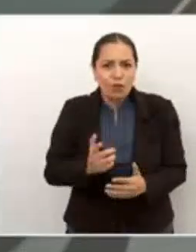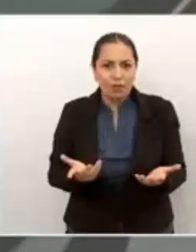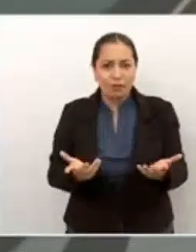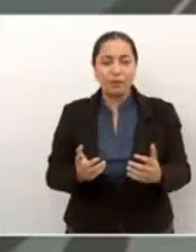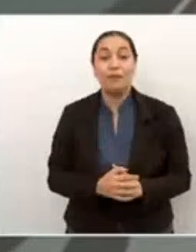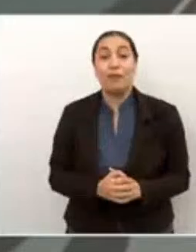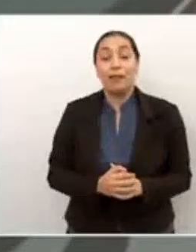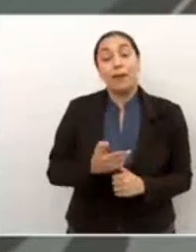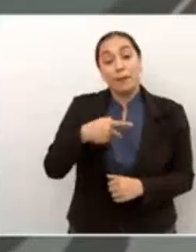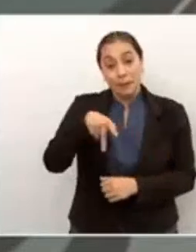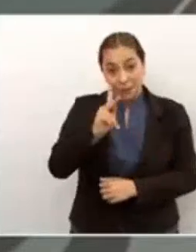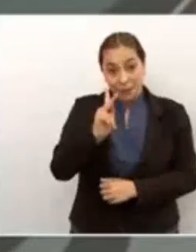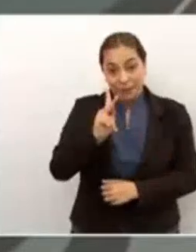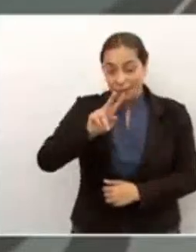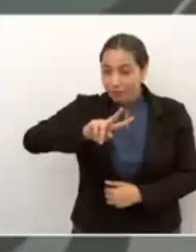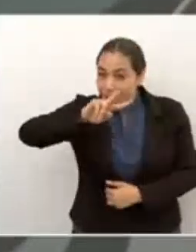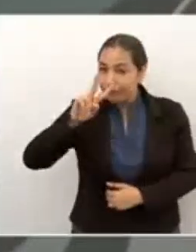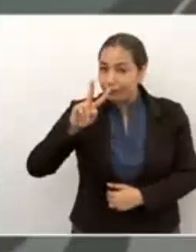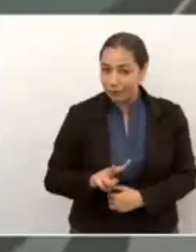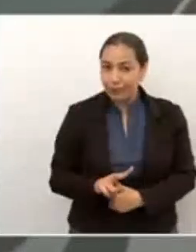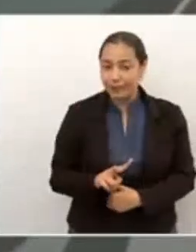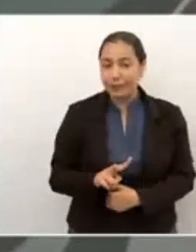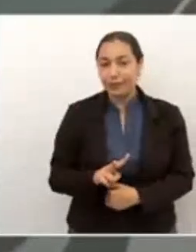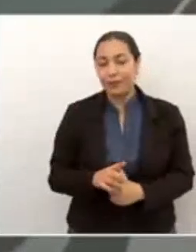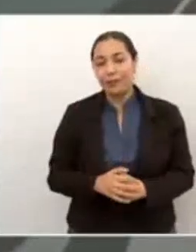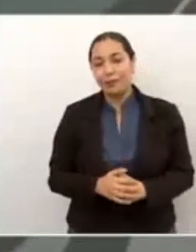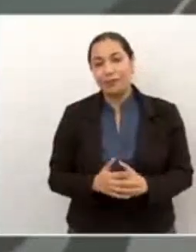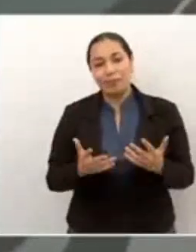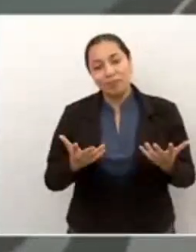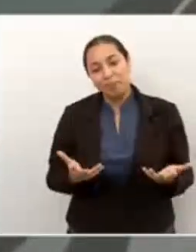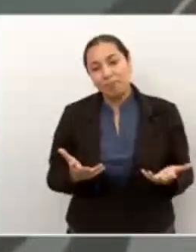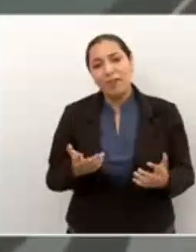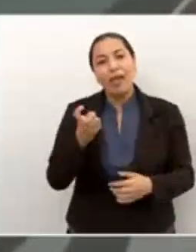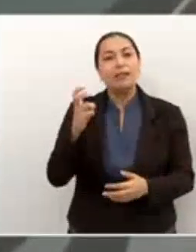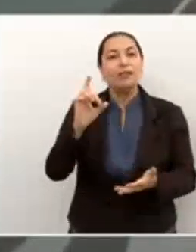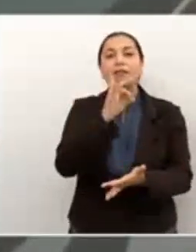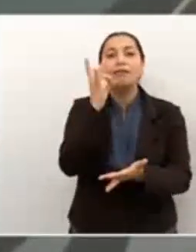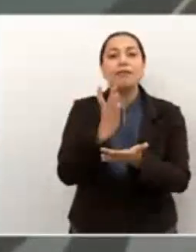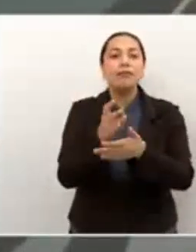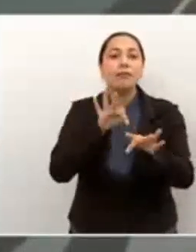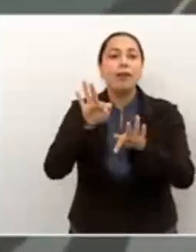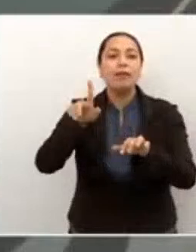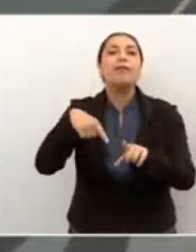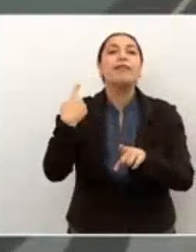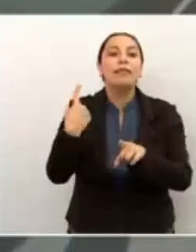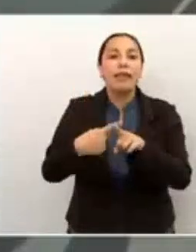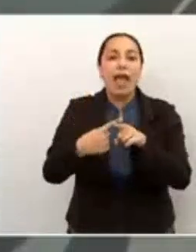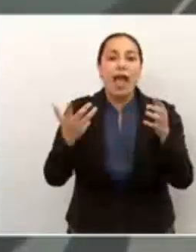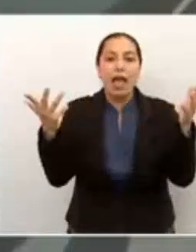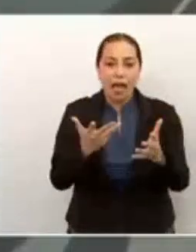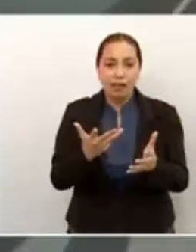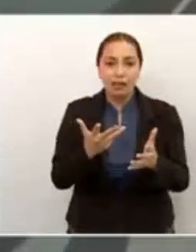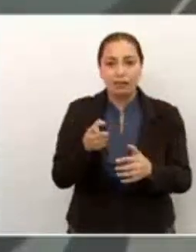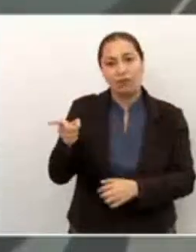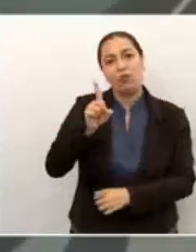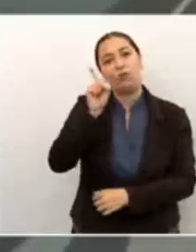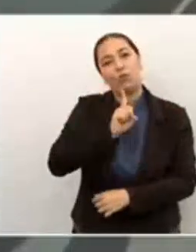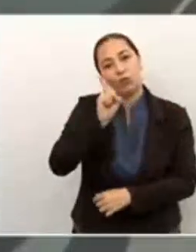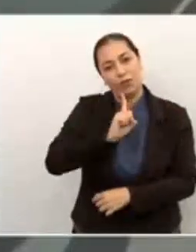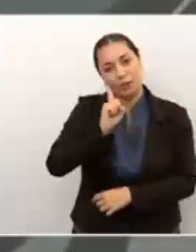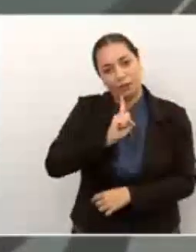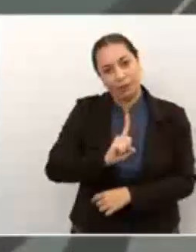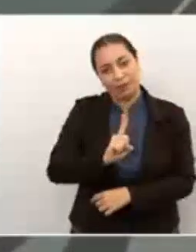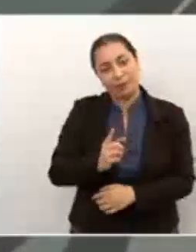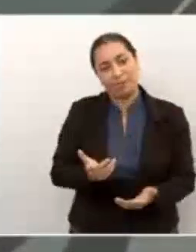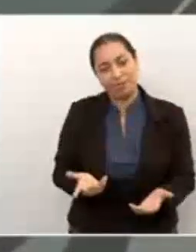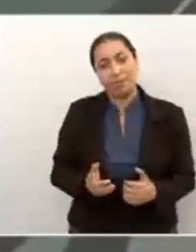Pero la verdad es que ese trabajo nos ha tocado hacerlo a las mujeres.